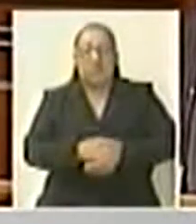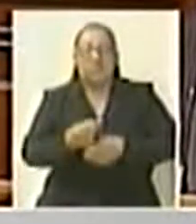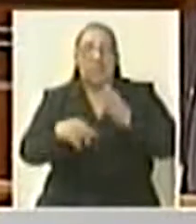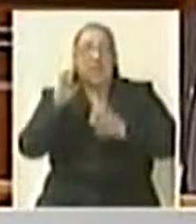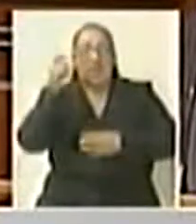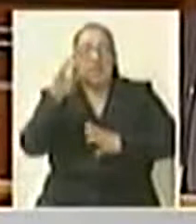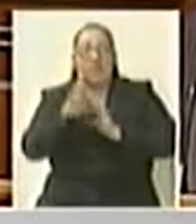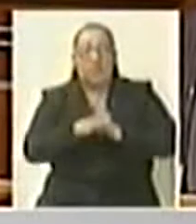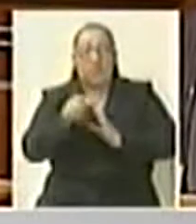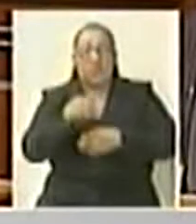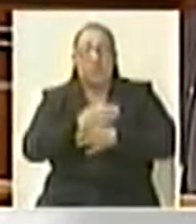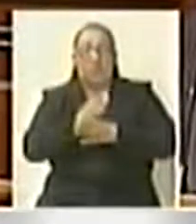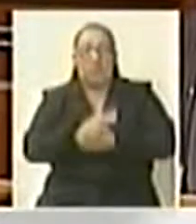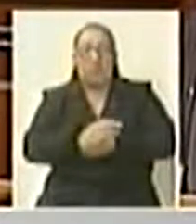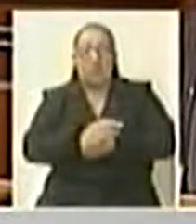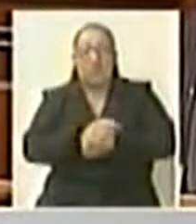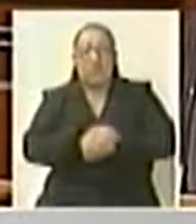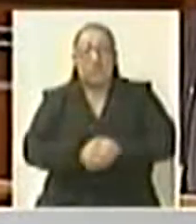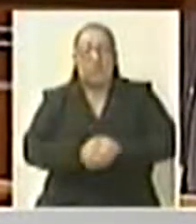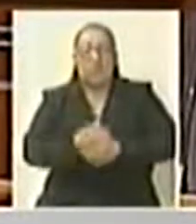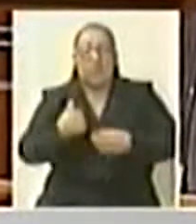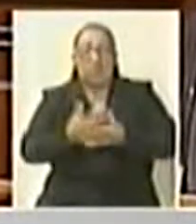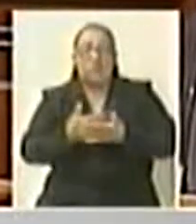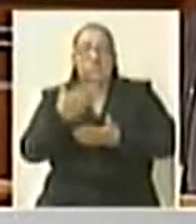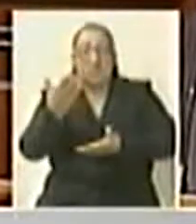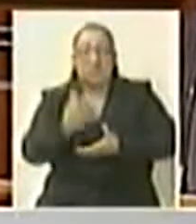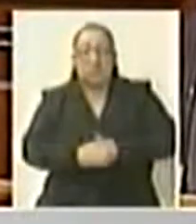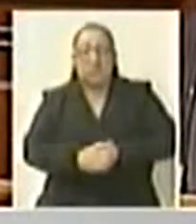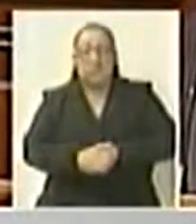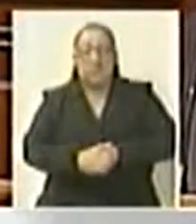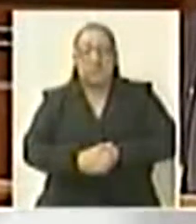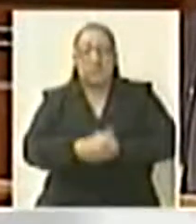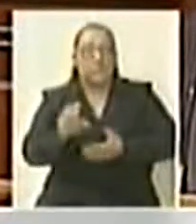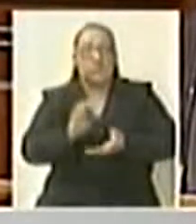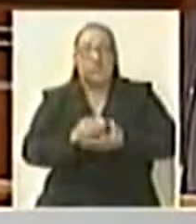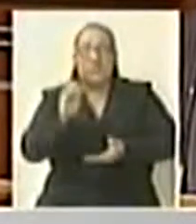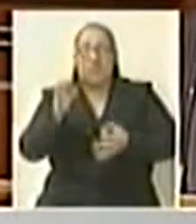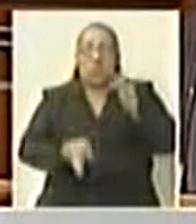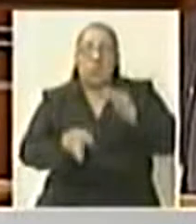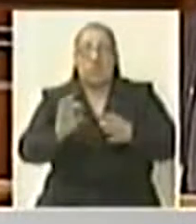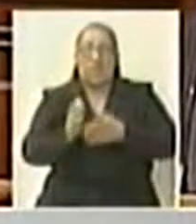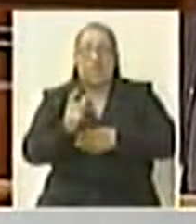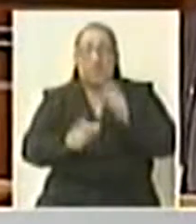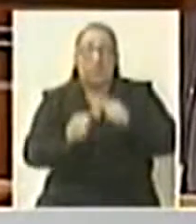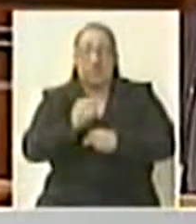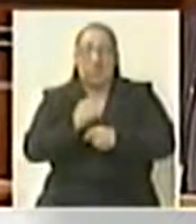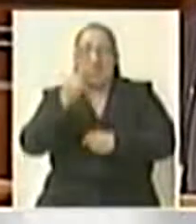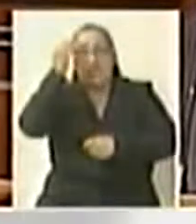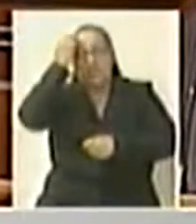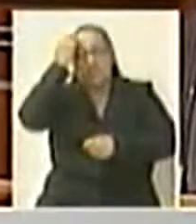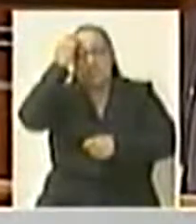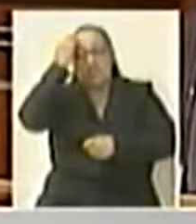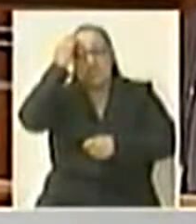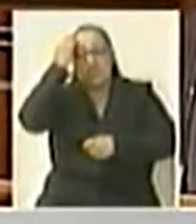este fondo, y de esta manera tengamos el sustento y ya no más juicios entre los pescadores y, en